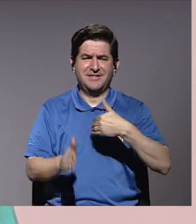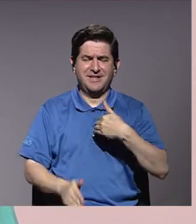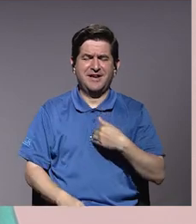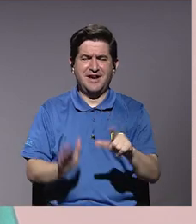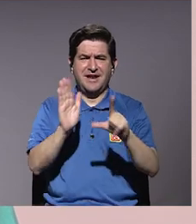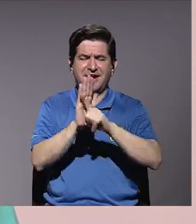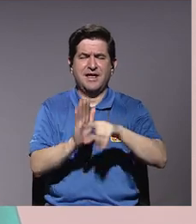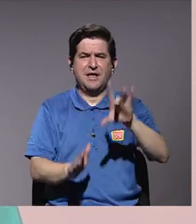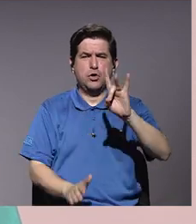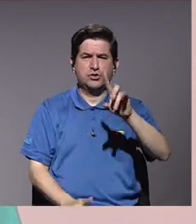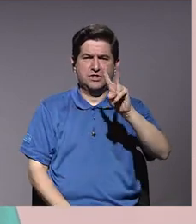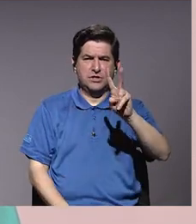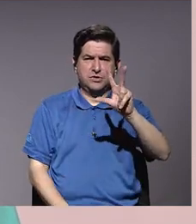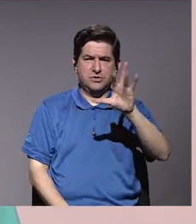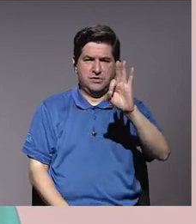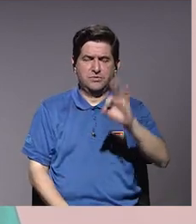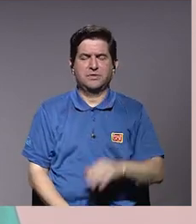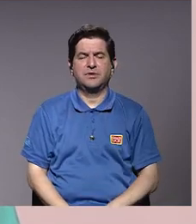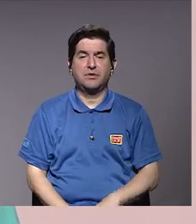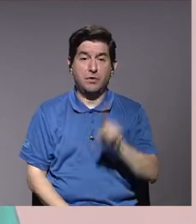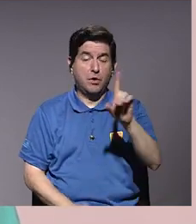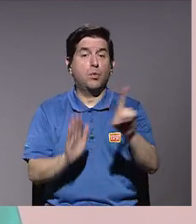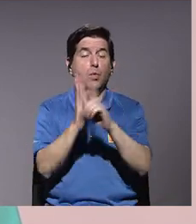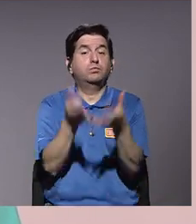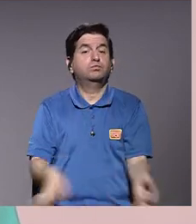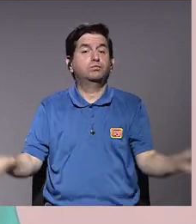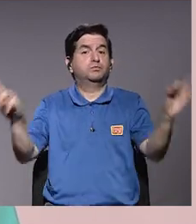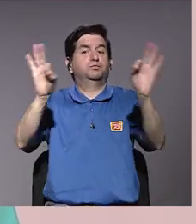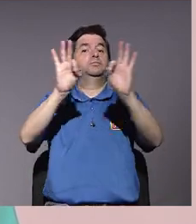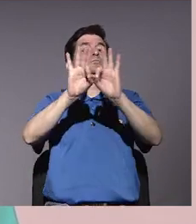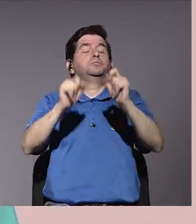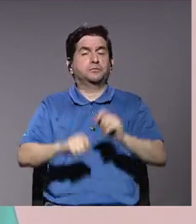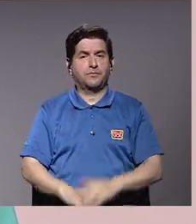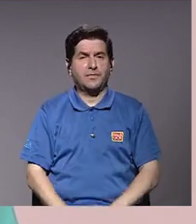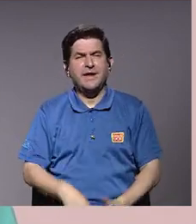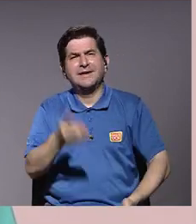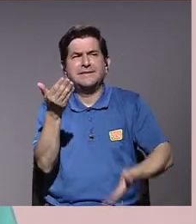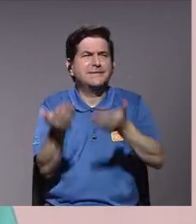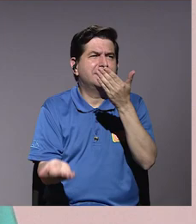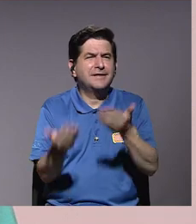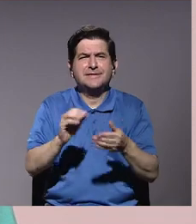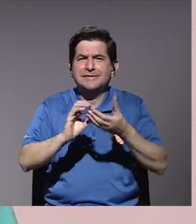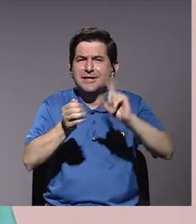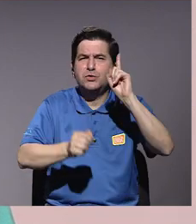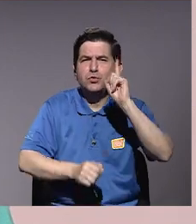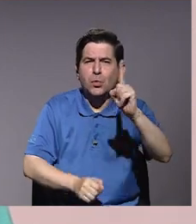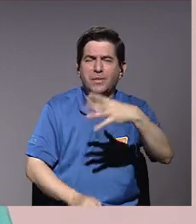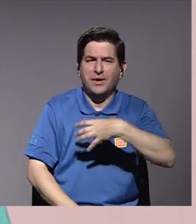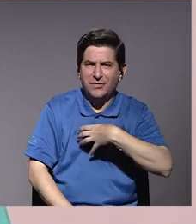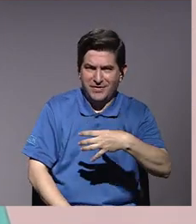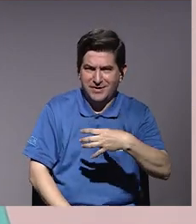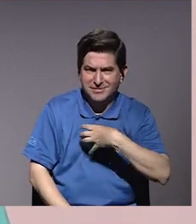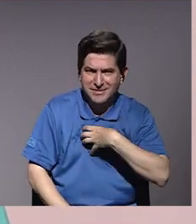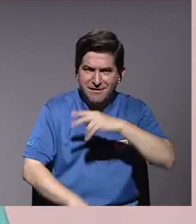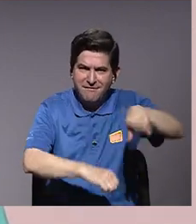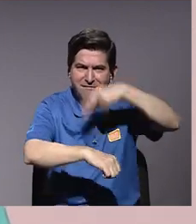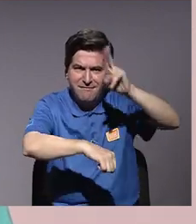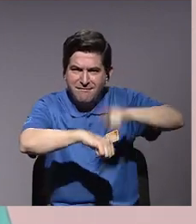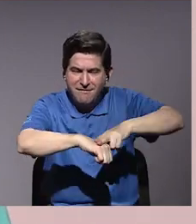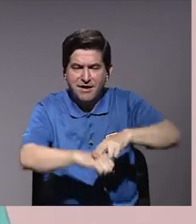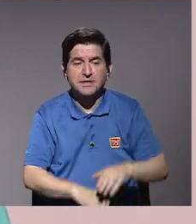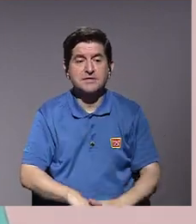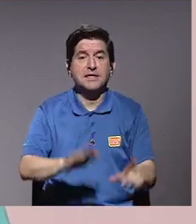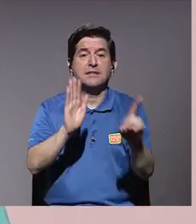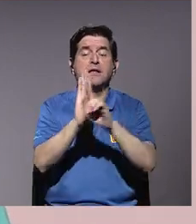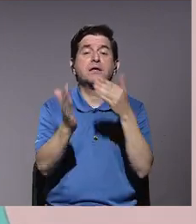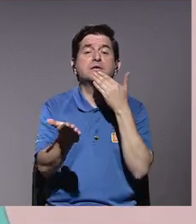Ley 8239. Tenemos un derecho muy importante que es, digamos, el número uno en quejas a nivel nacional,